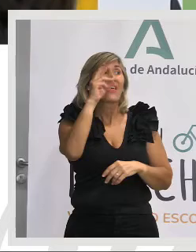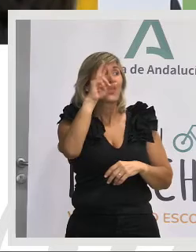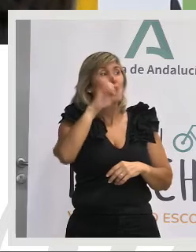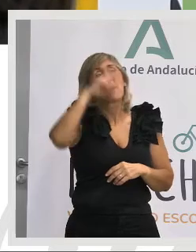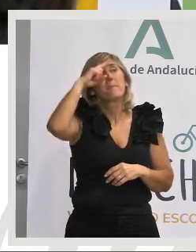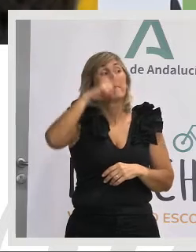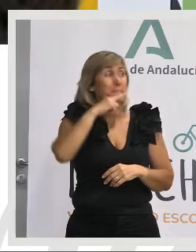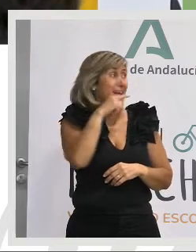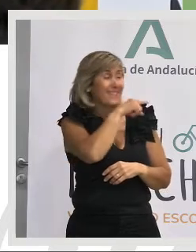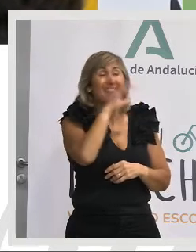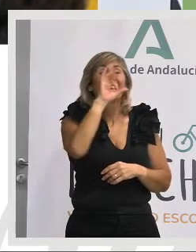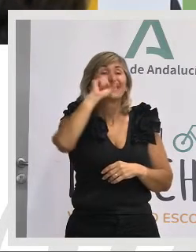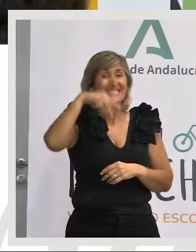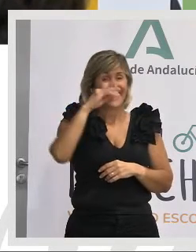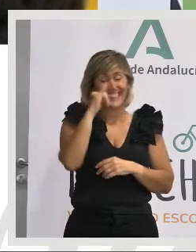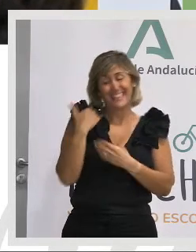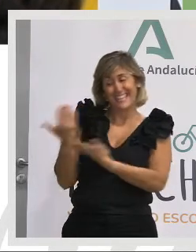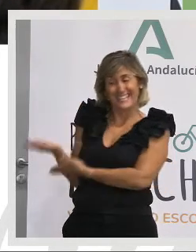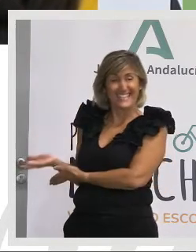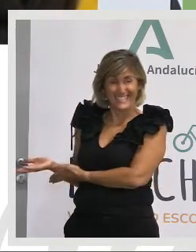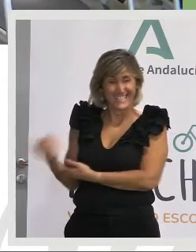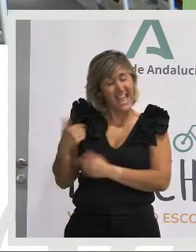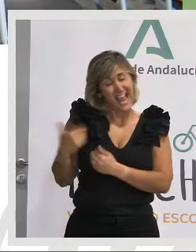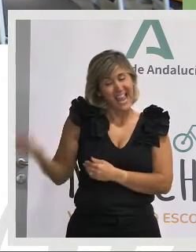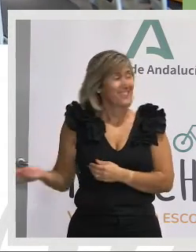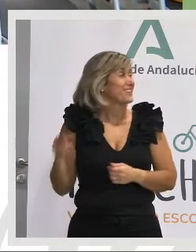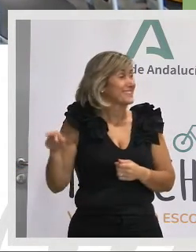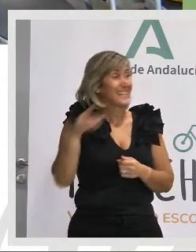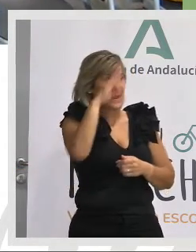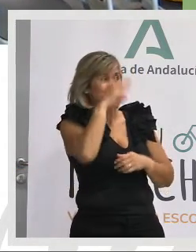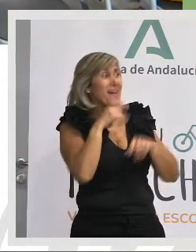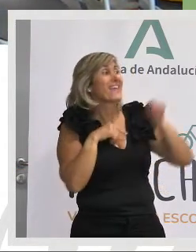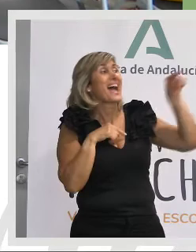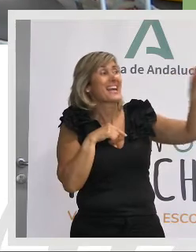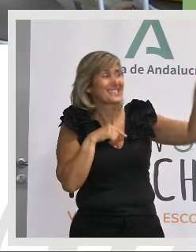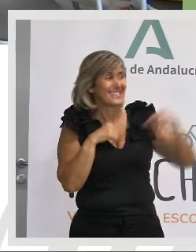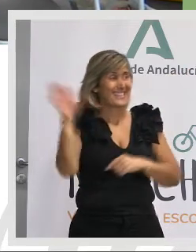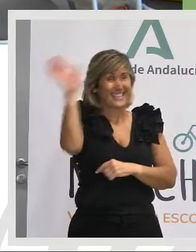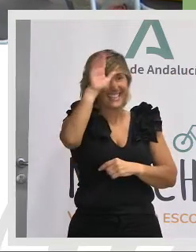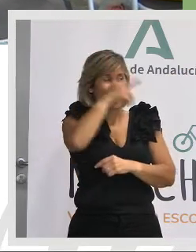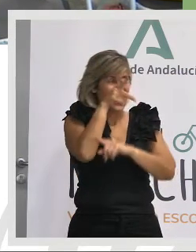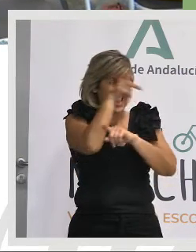de Santi, el que tenemos al lado, que está allí grabando,